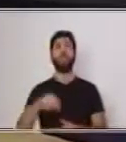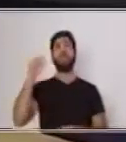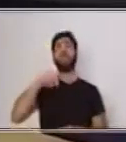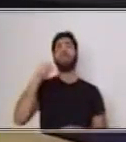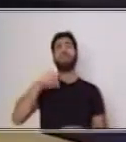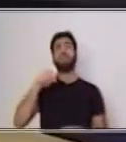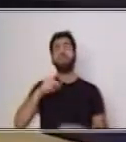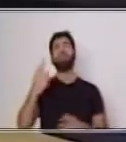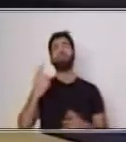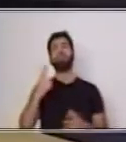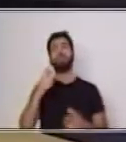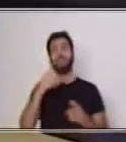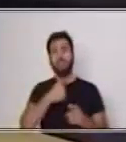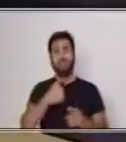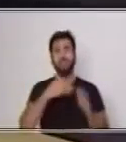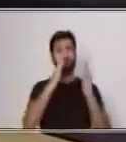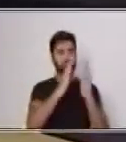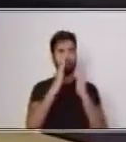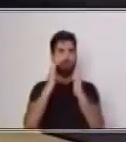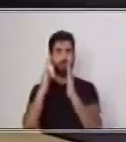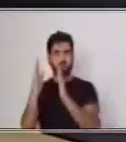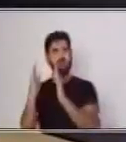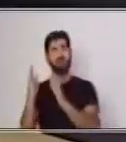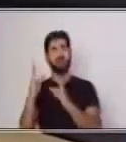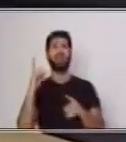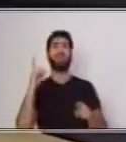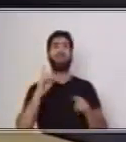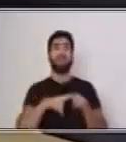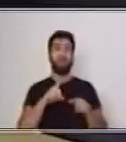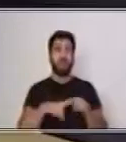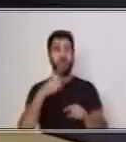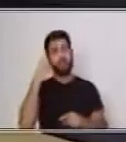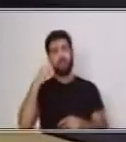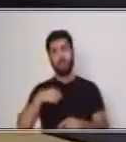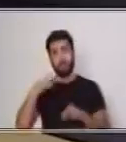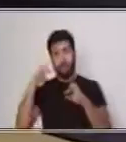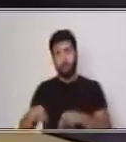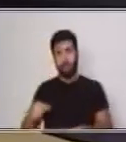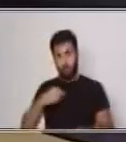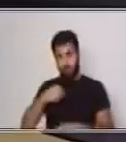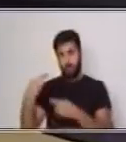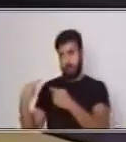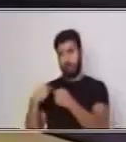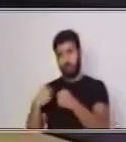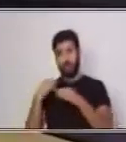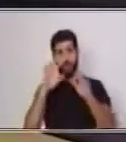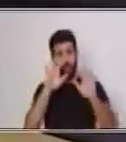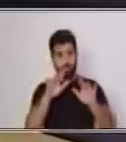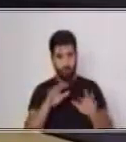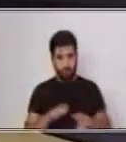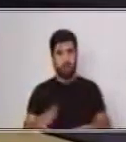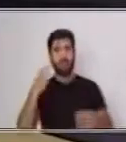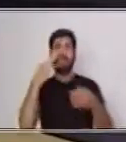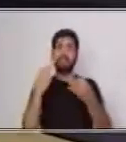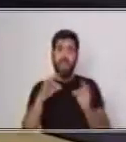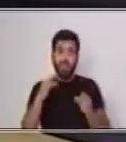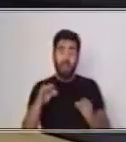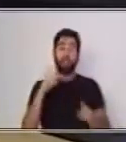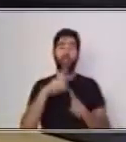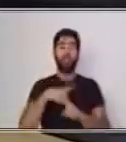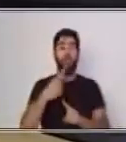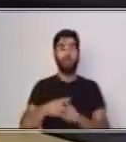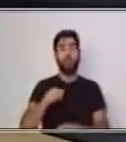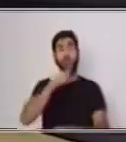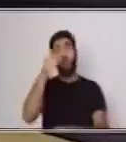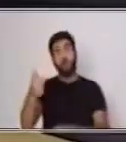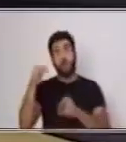ubicadas estratégicamente por el autor. La persona que lo escribió pretende que la persona que lo lea